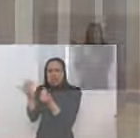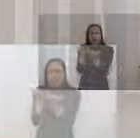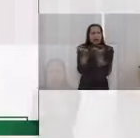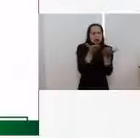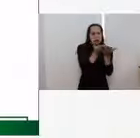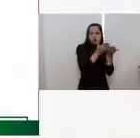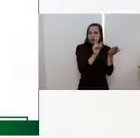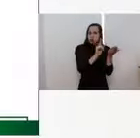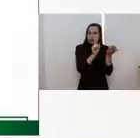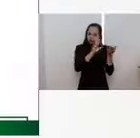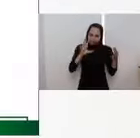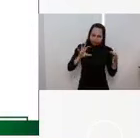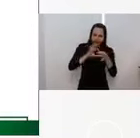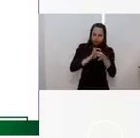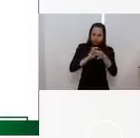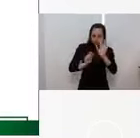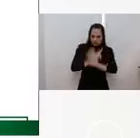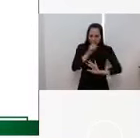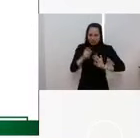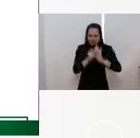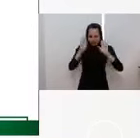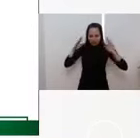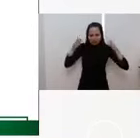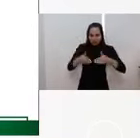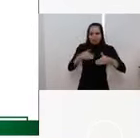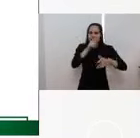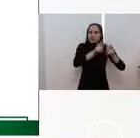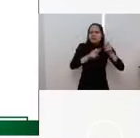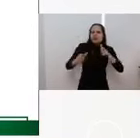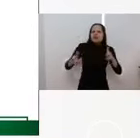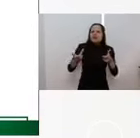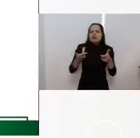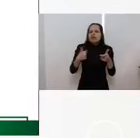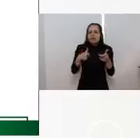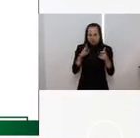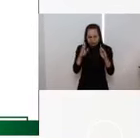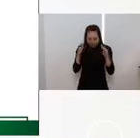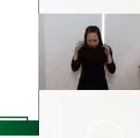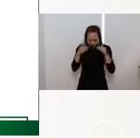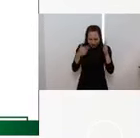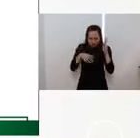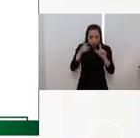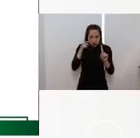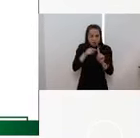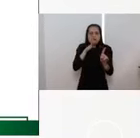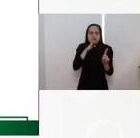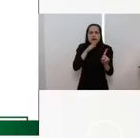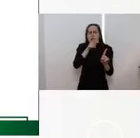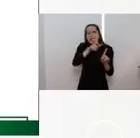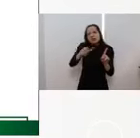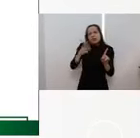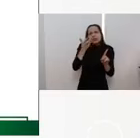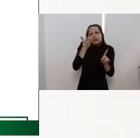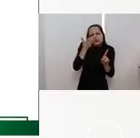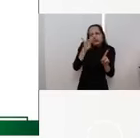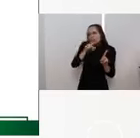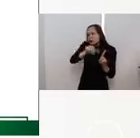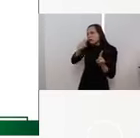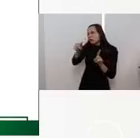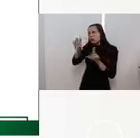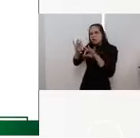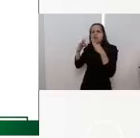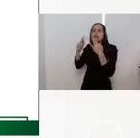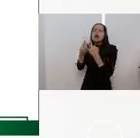total que requieren nuestros usuarios centrados en quien en el paciente y en su familia y obviamente vuelvo y